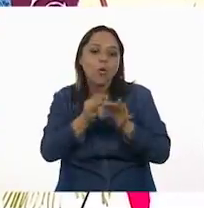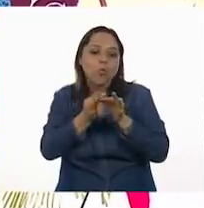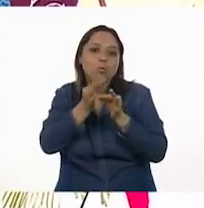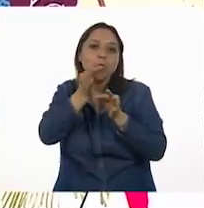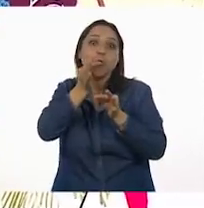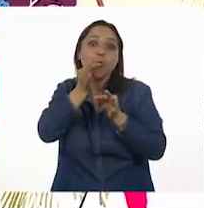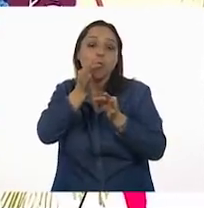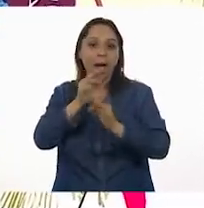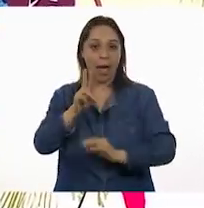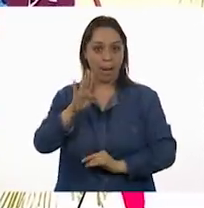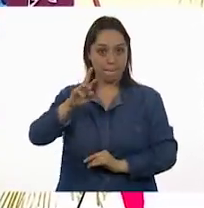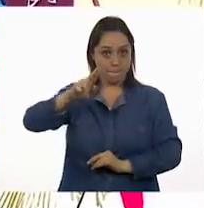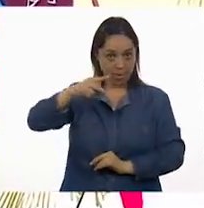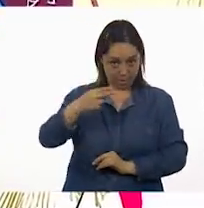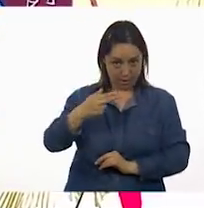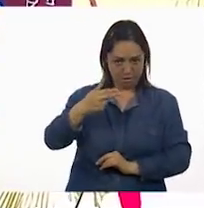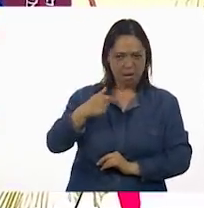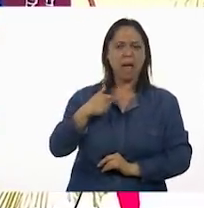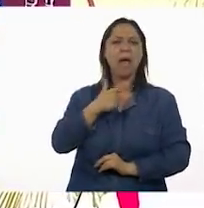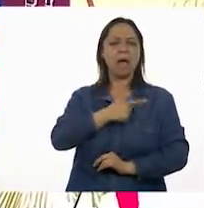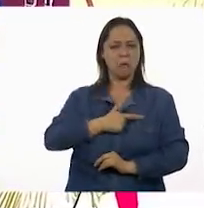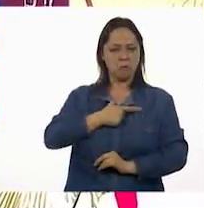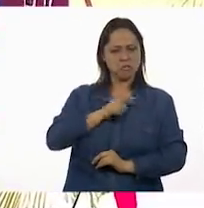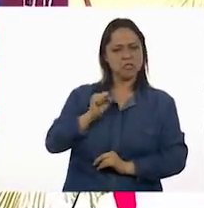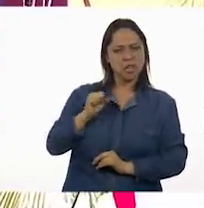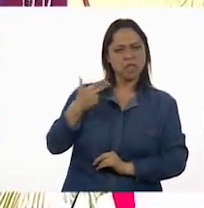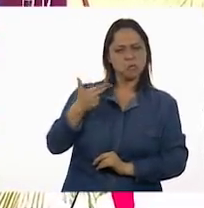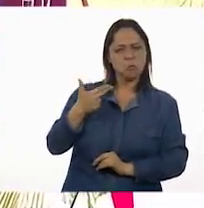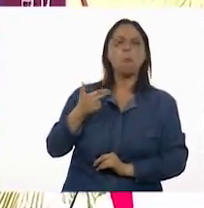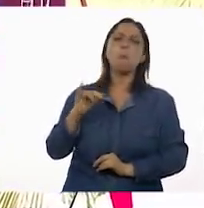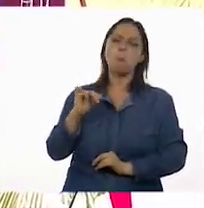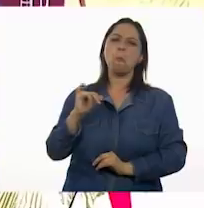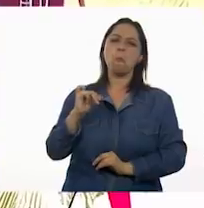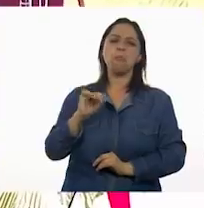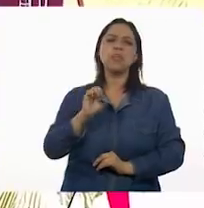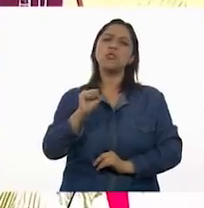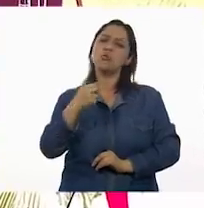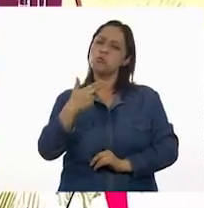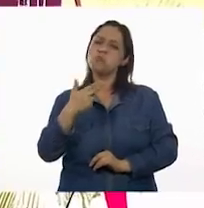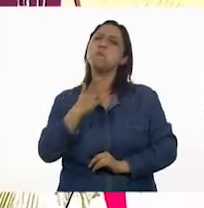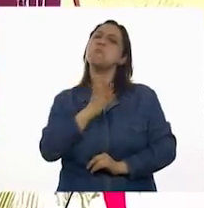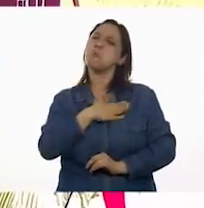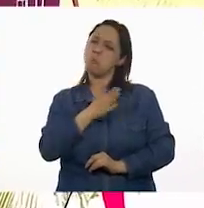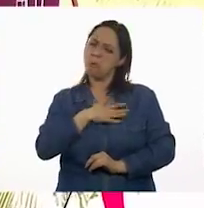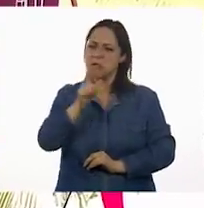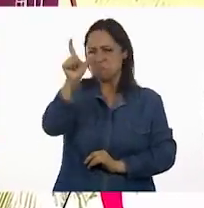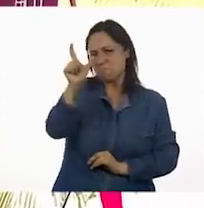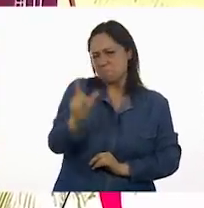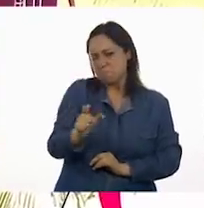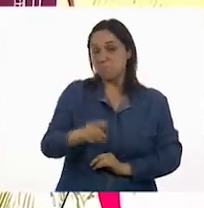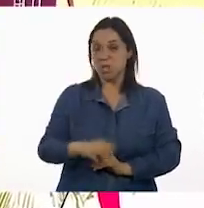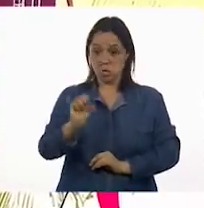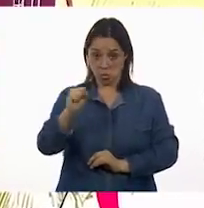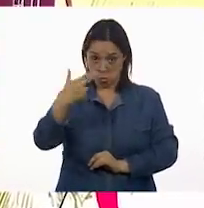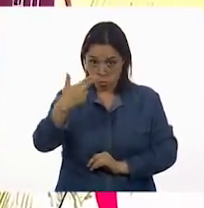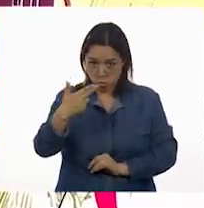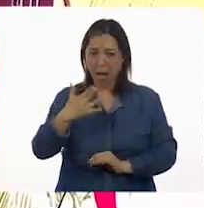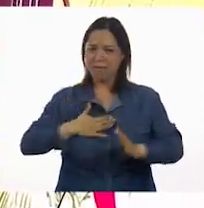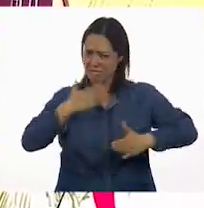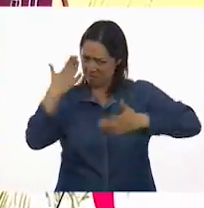A Bert le agrada Shu. Shu es bueno. Shu es